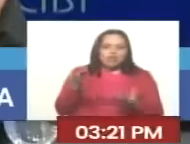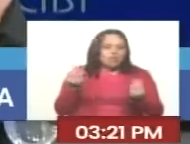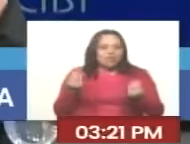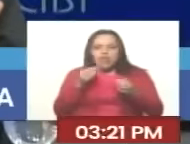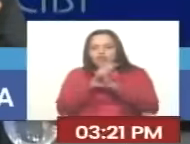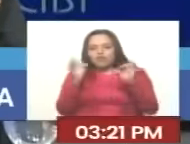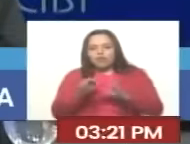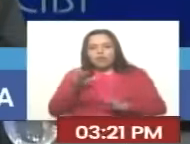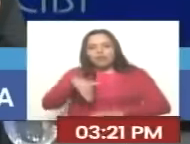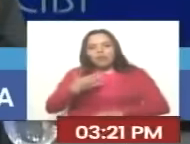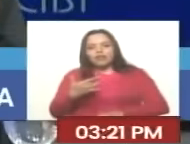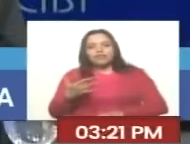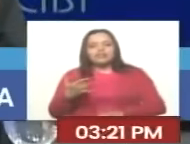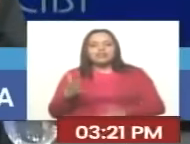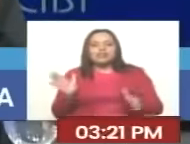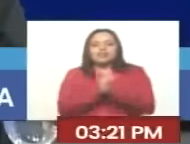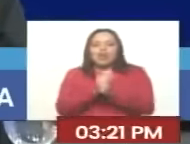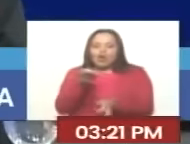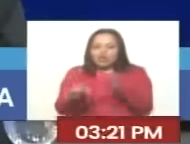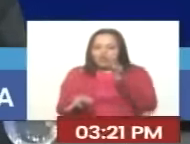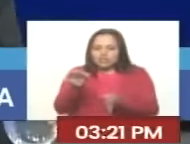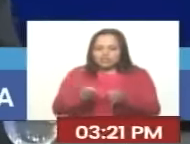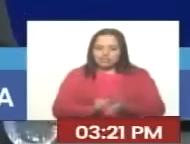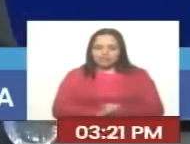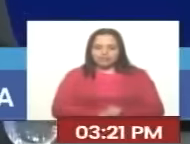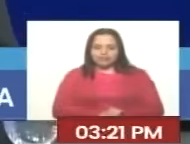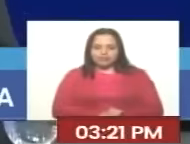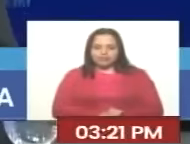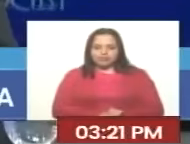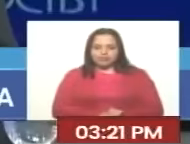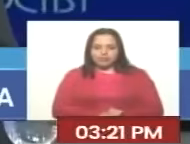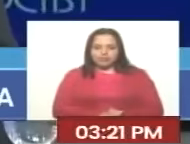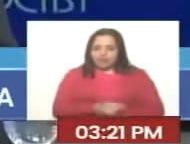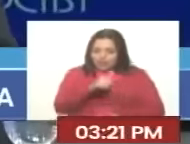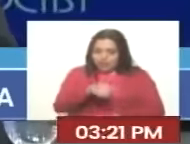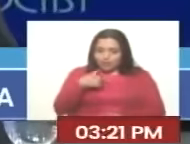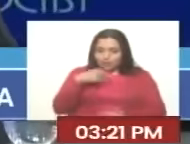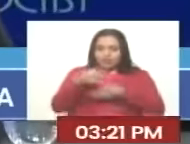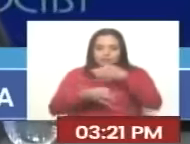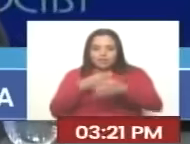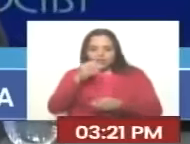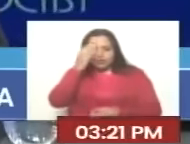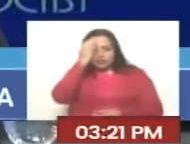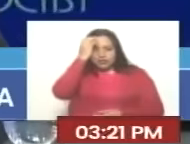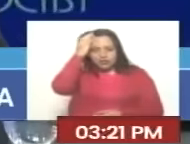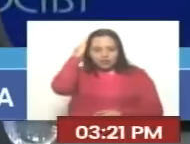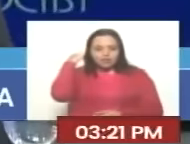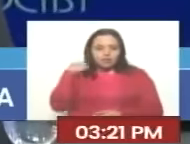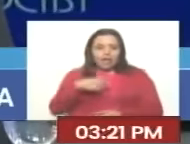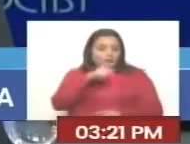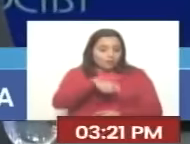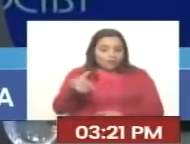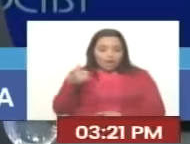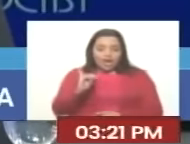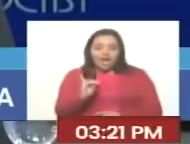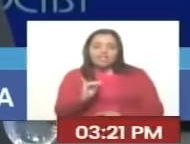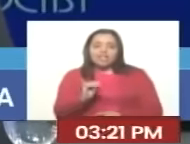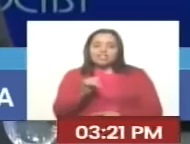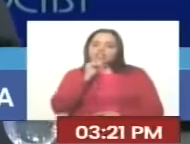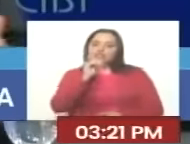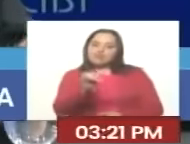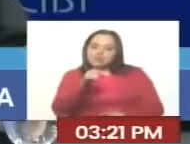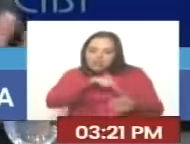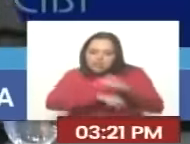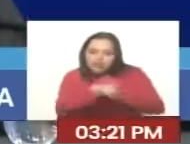para acceder a la justicia. La que es esta que te menciono, cuando la persona pone la denuncia en una sede de la